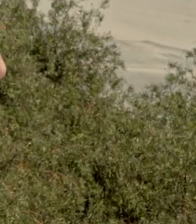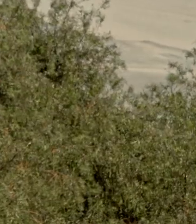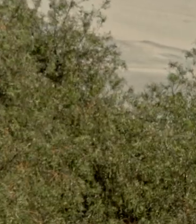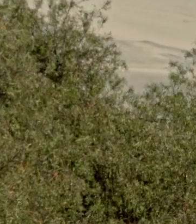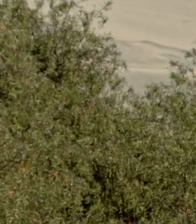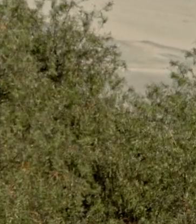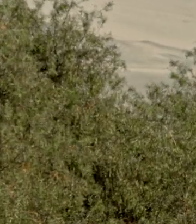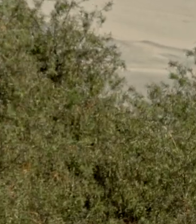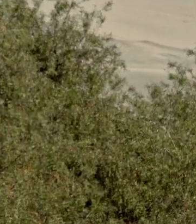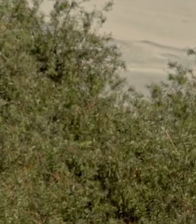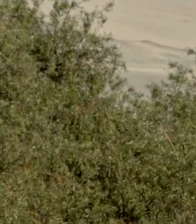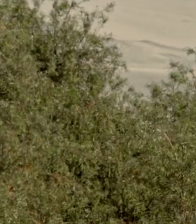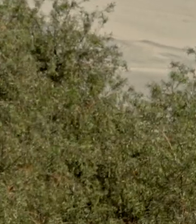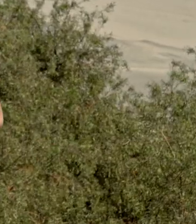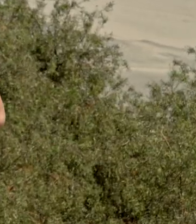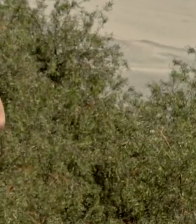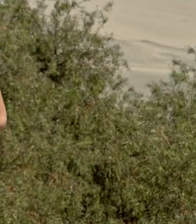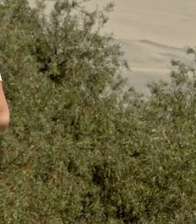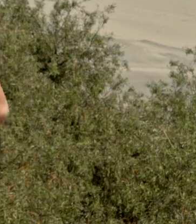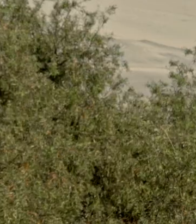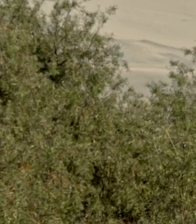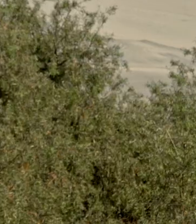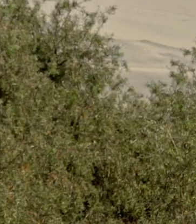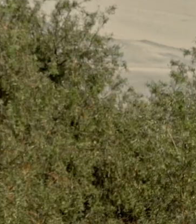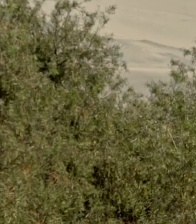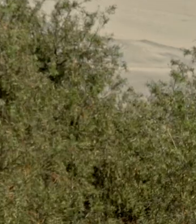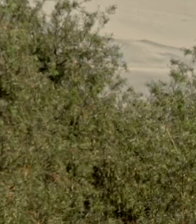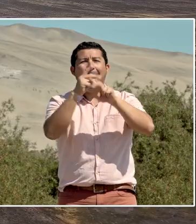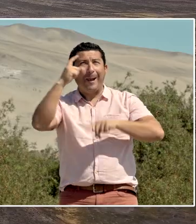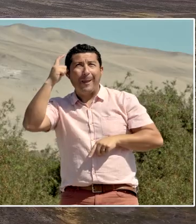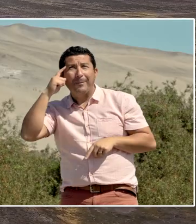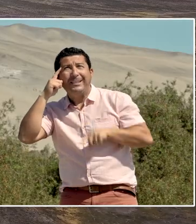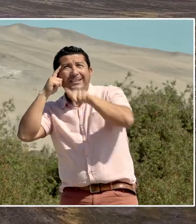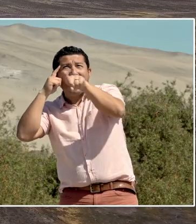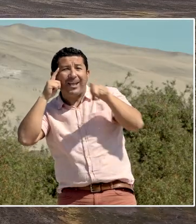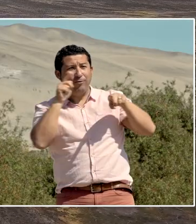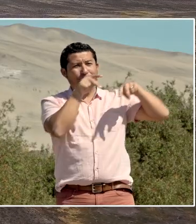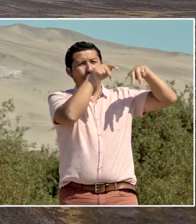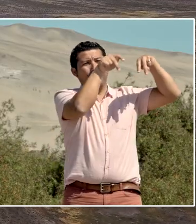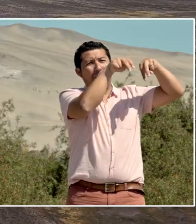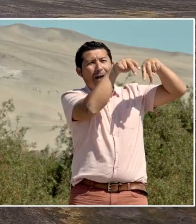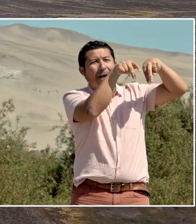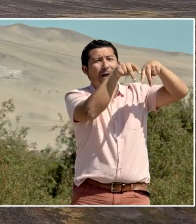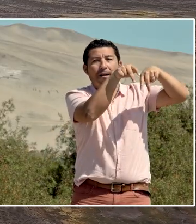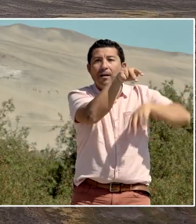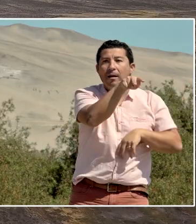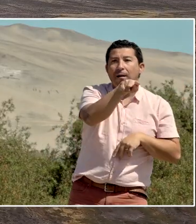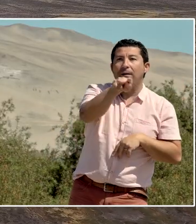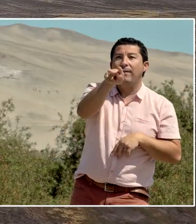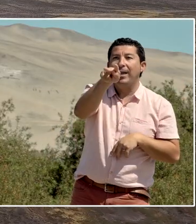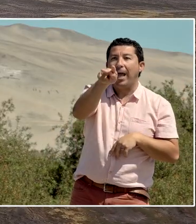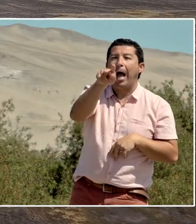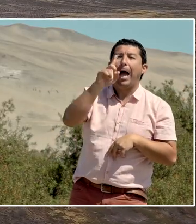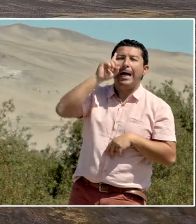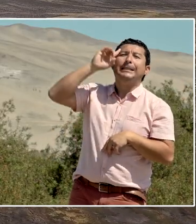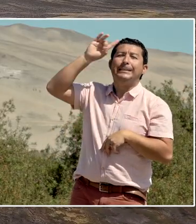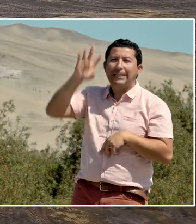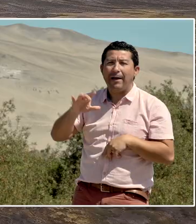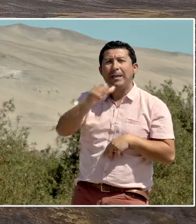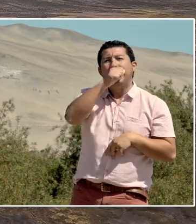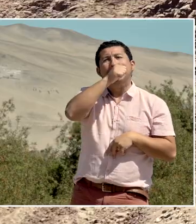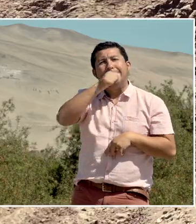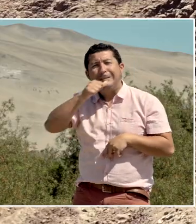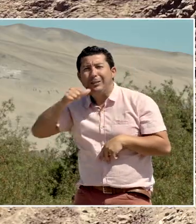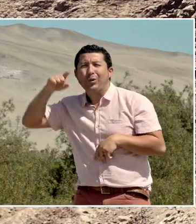que sus creadores pensaron en los caminantes de tierras altas para orientarlos en la travesía de cruzar el